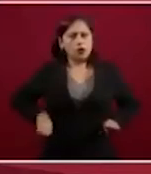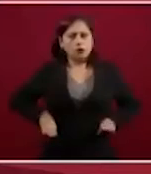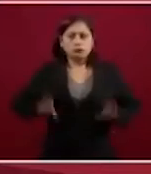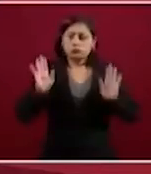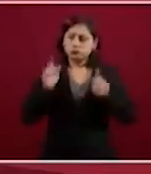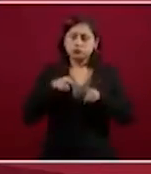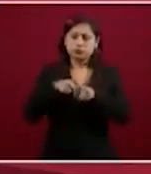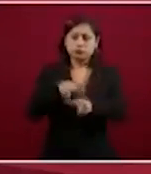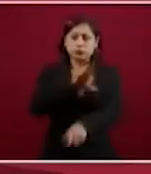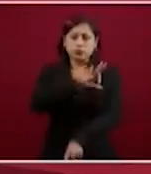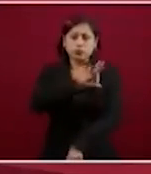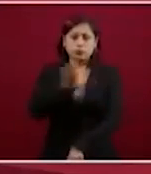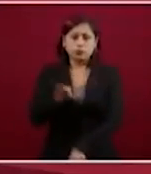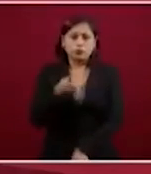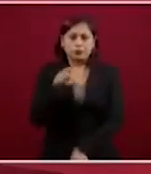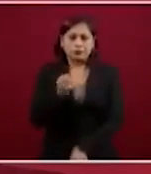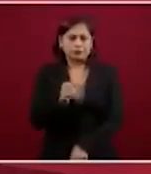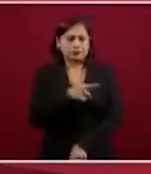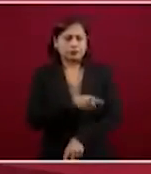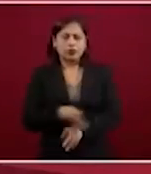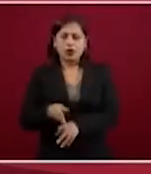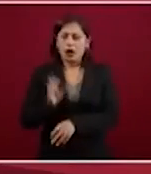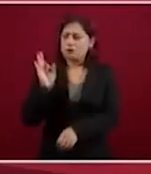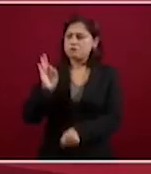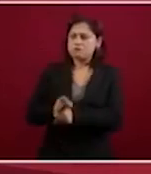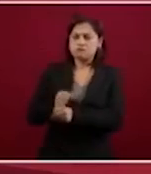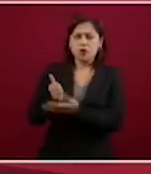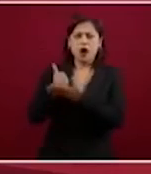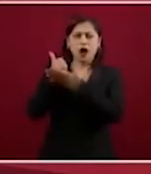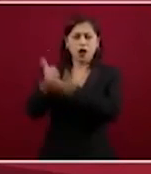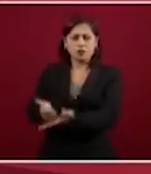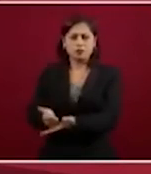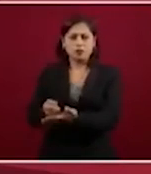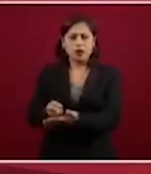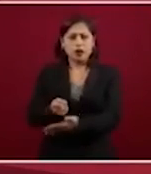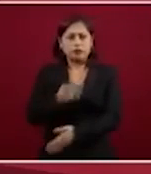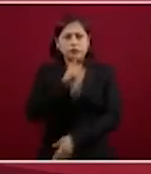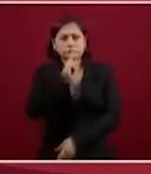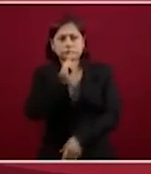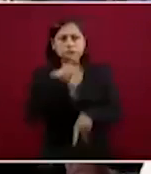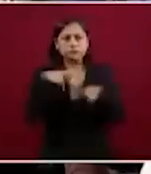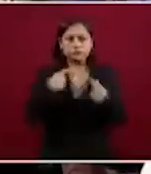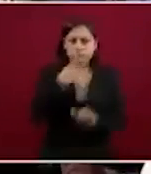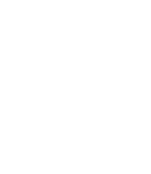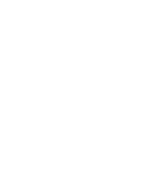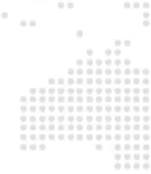México, no es desdoro, sino al contrario, prestigio para nuestro país.